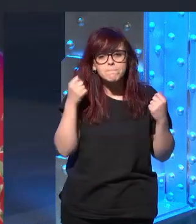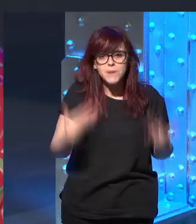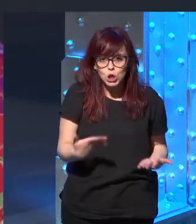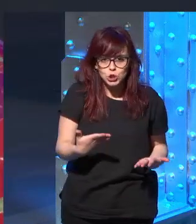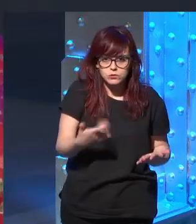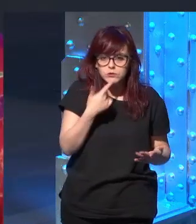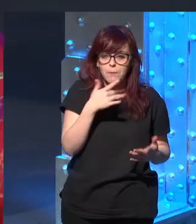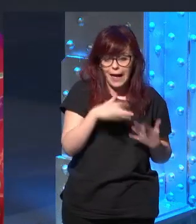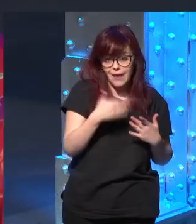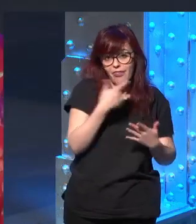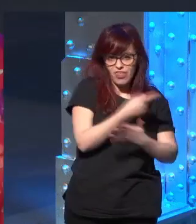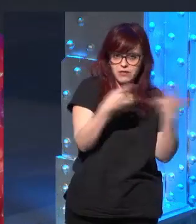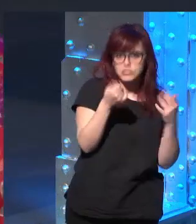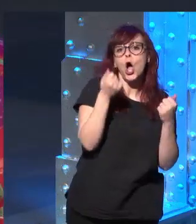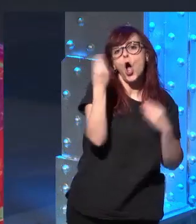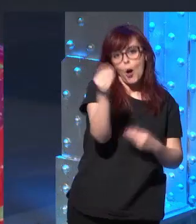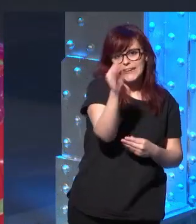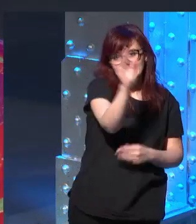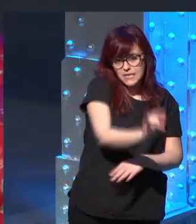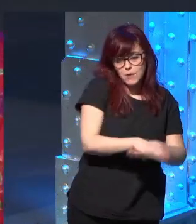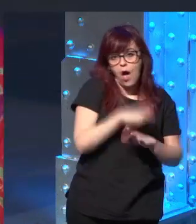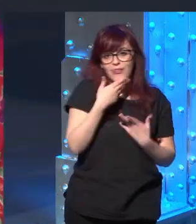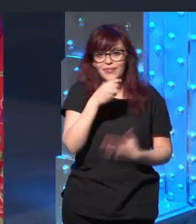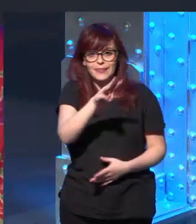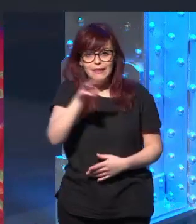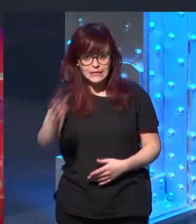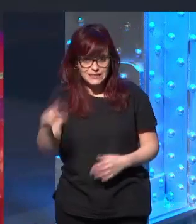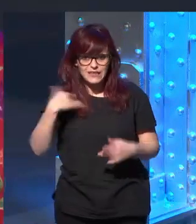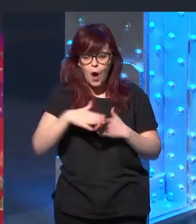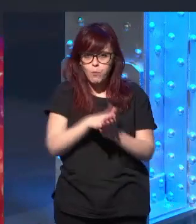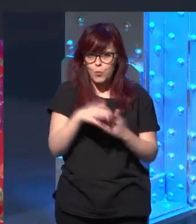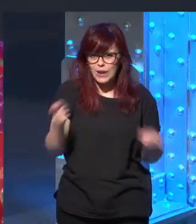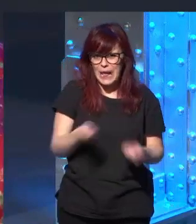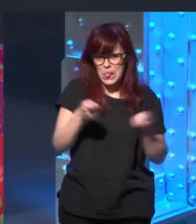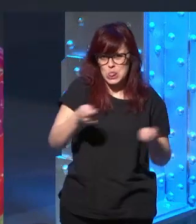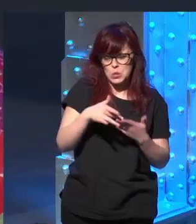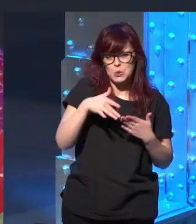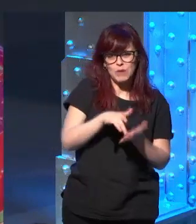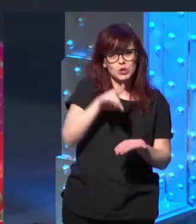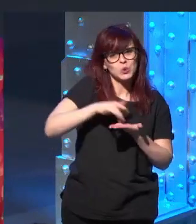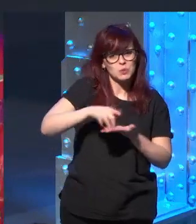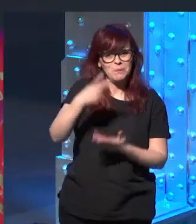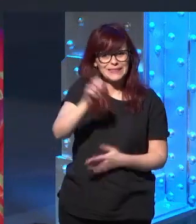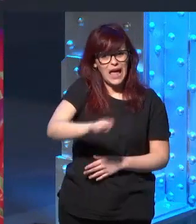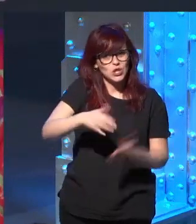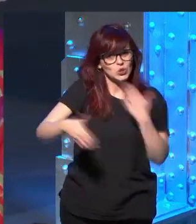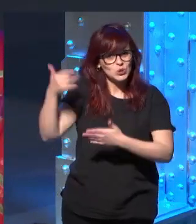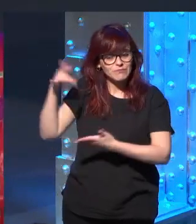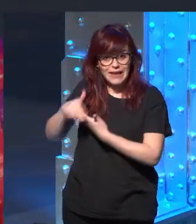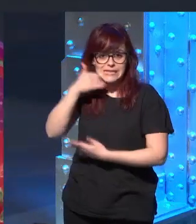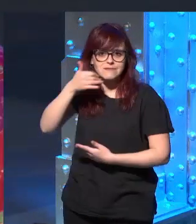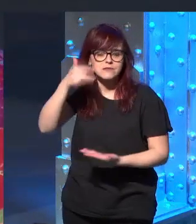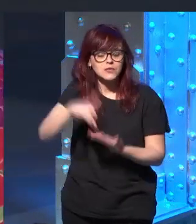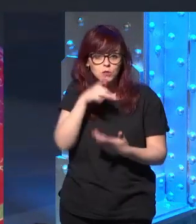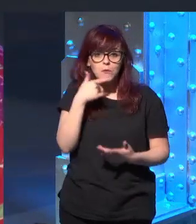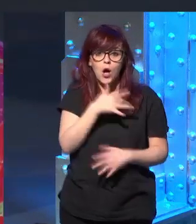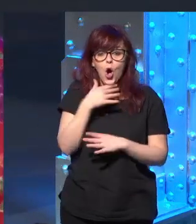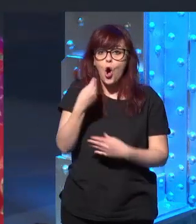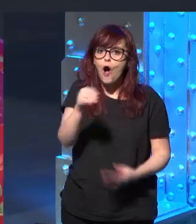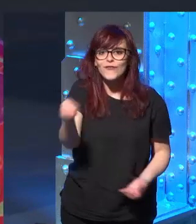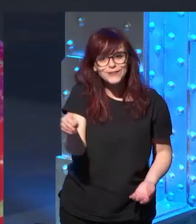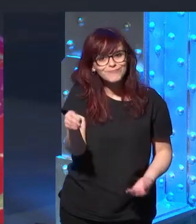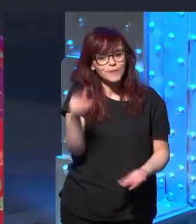joven realmente, tenía 16, pero ya tengo 33, llevo publicando pues casi 20 años al final. Sigo siendo